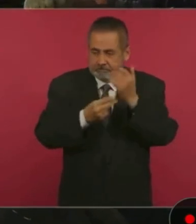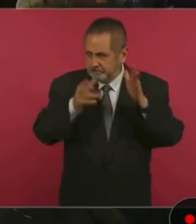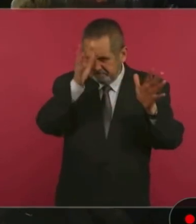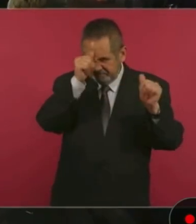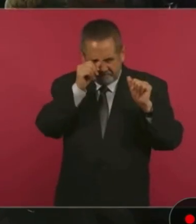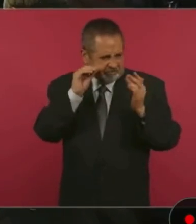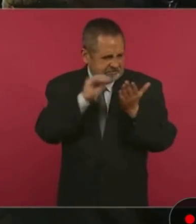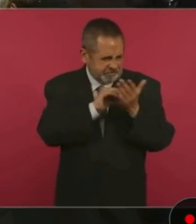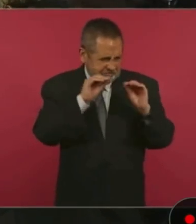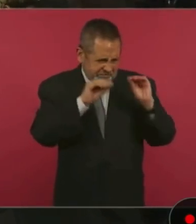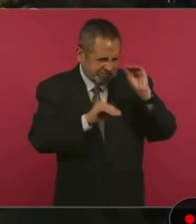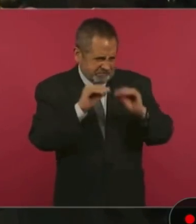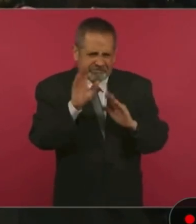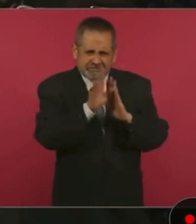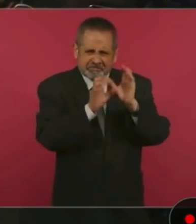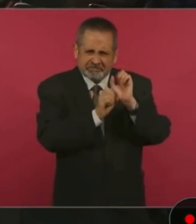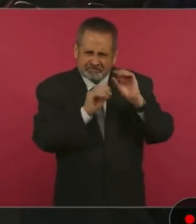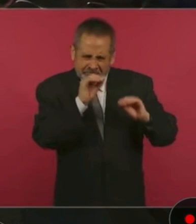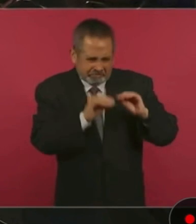¿No las tienes?